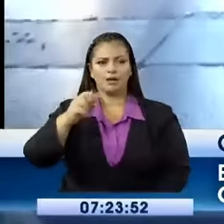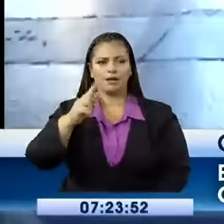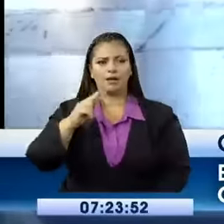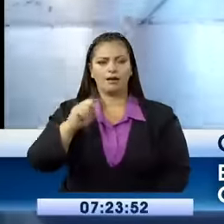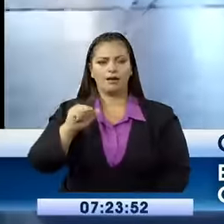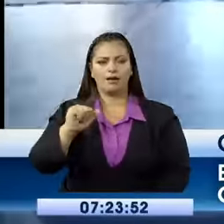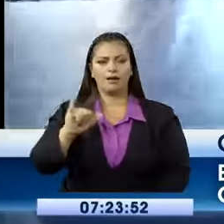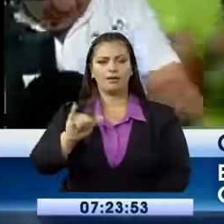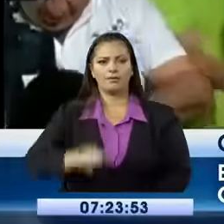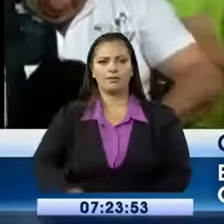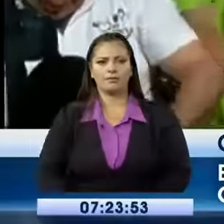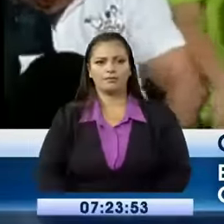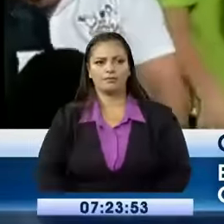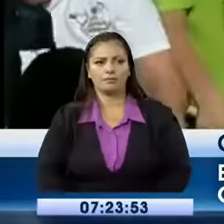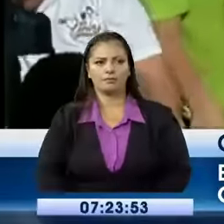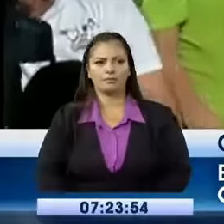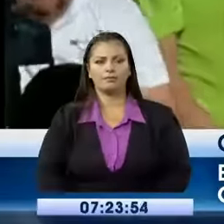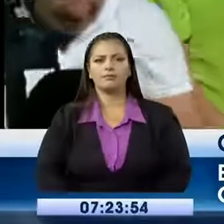los